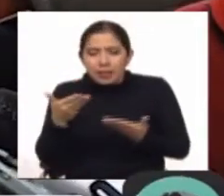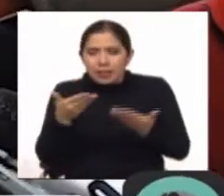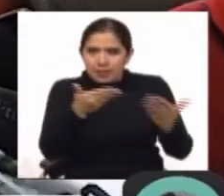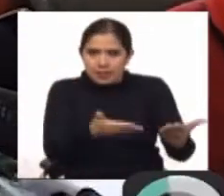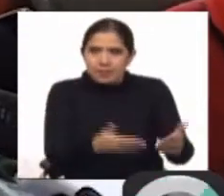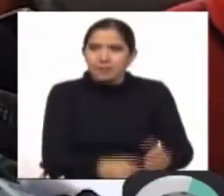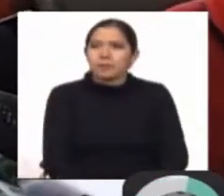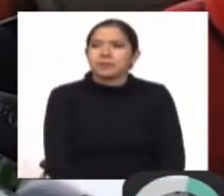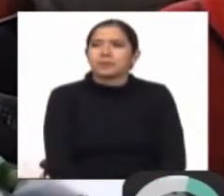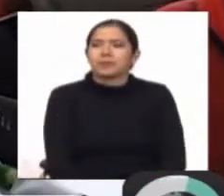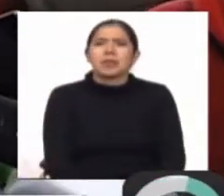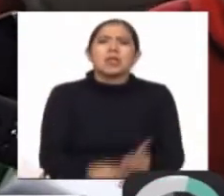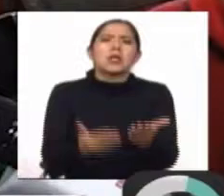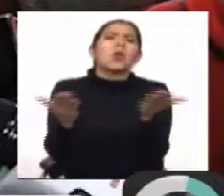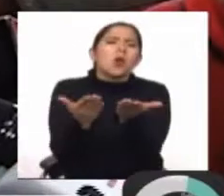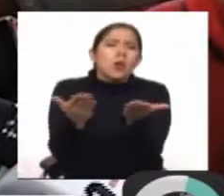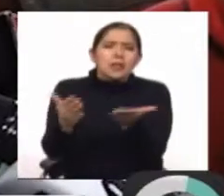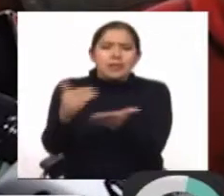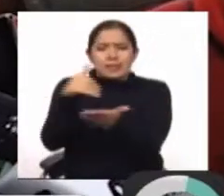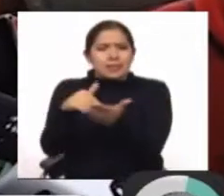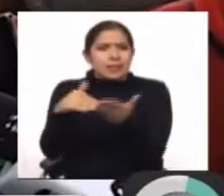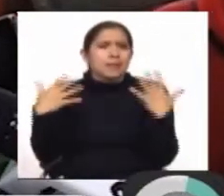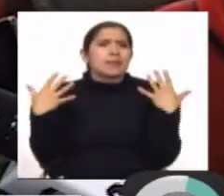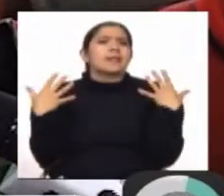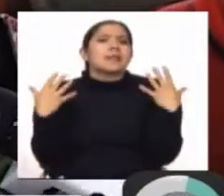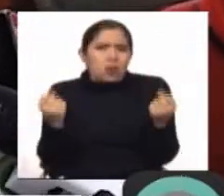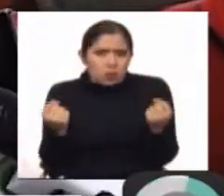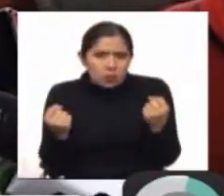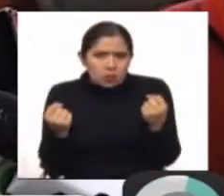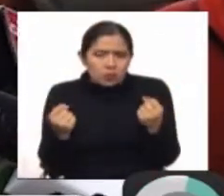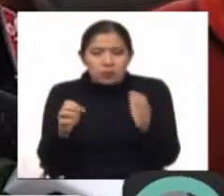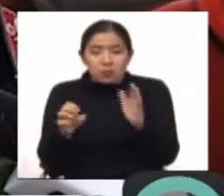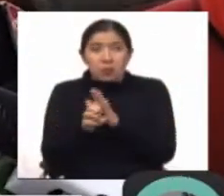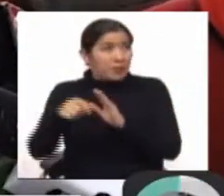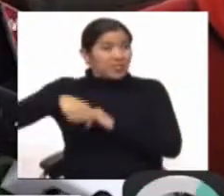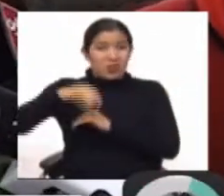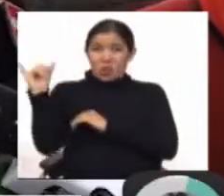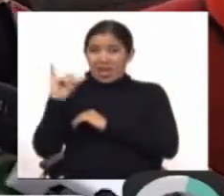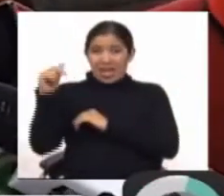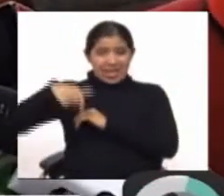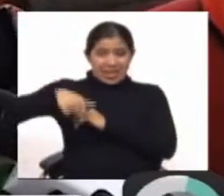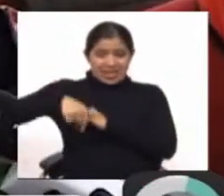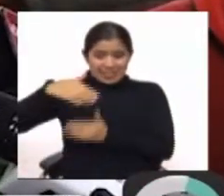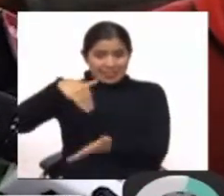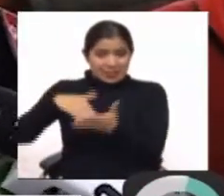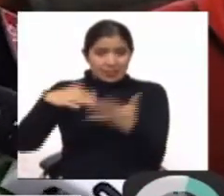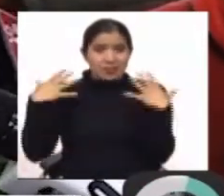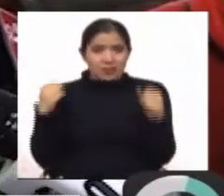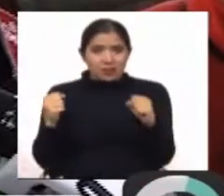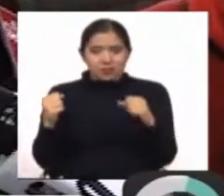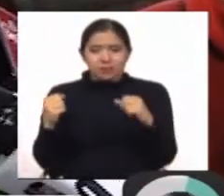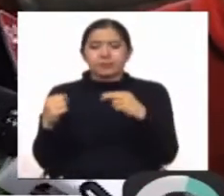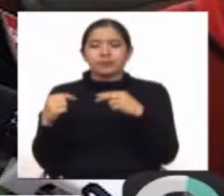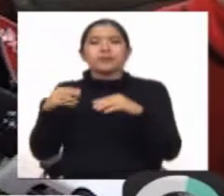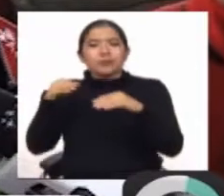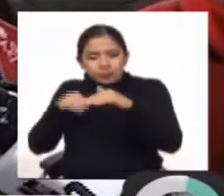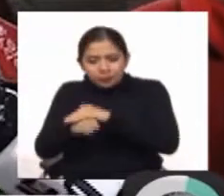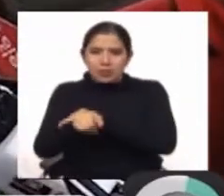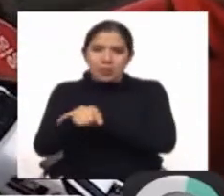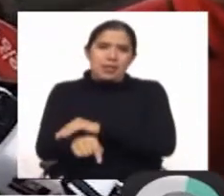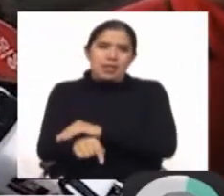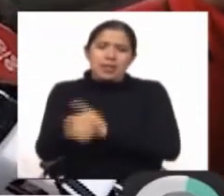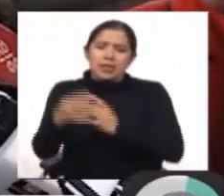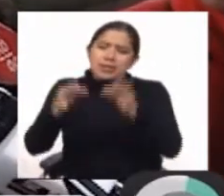públicos. Las personas deben inscribirse en establecimientos de primer nivel como este establecimiento para poder ser luego referidos si necesitan una atención